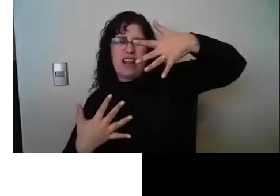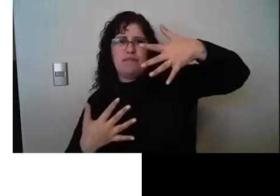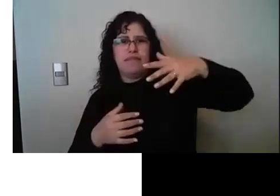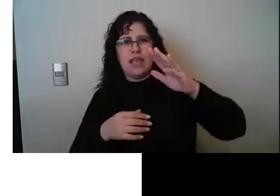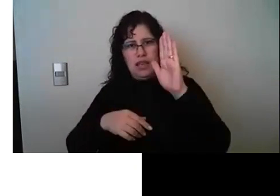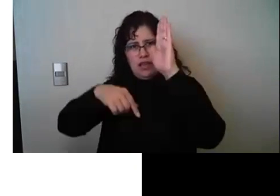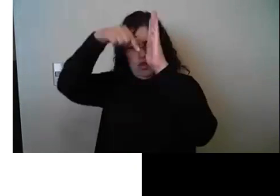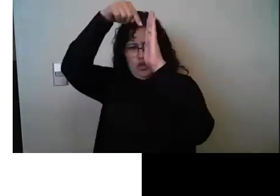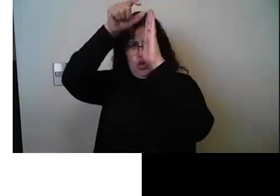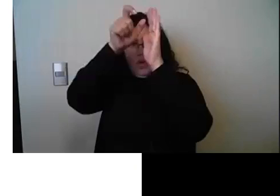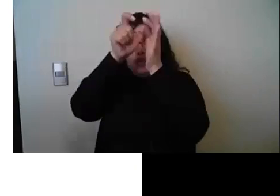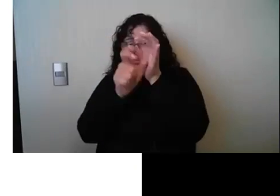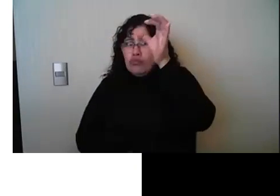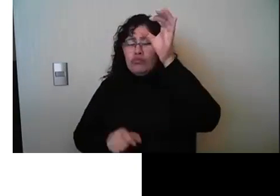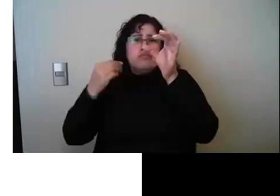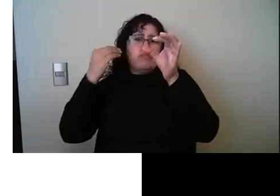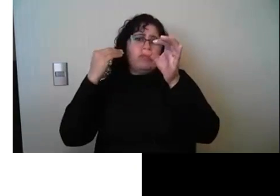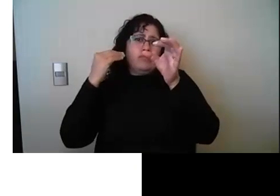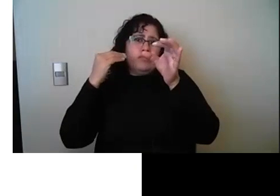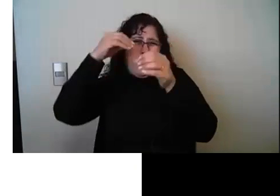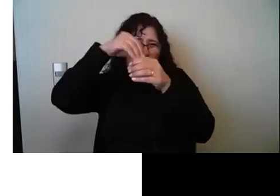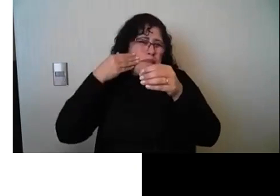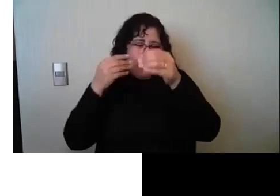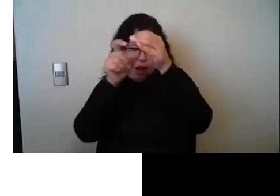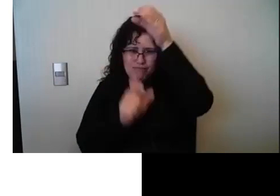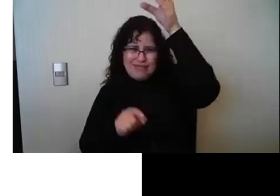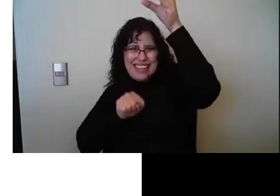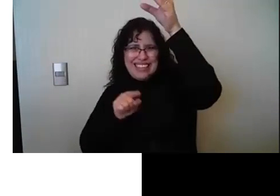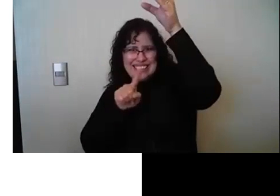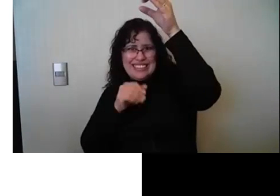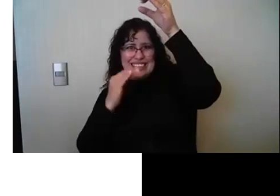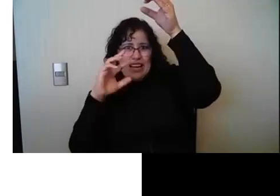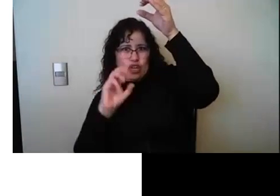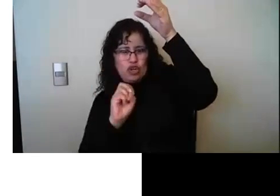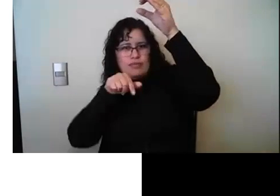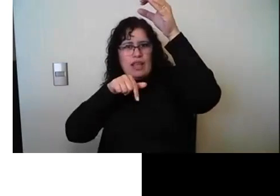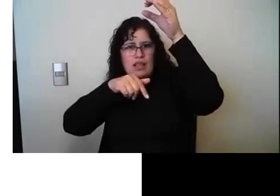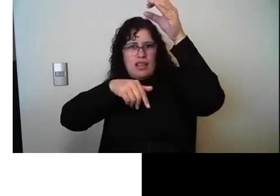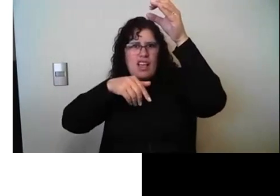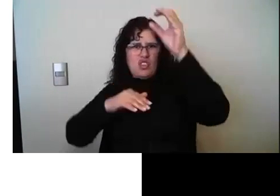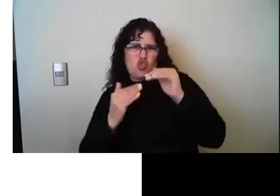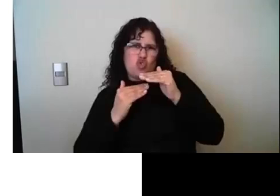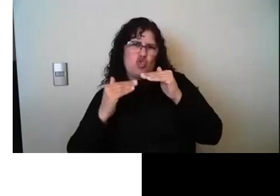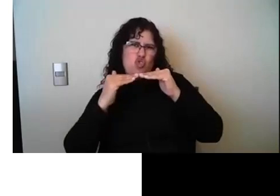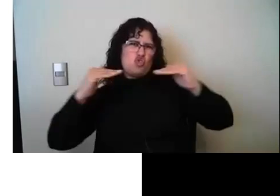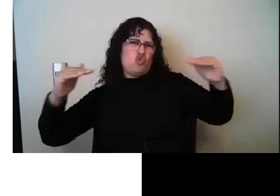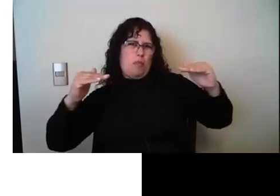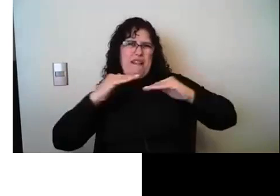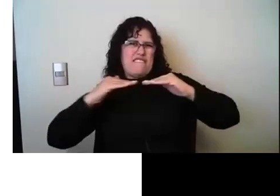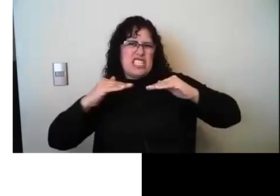del cervical. Y aquí está la organización a nivel del cordón posterior. Fibras sacras son mediales